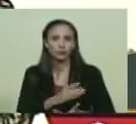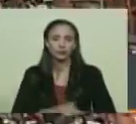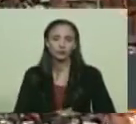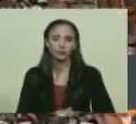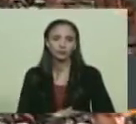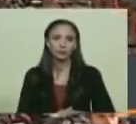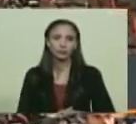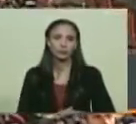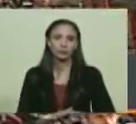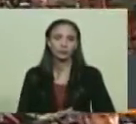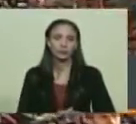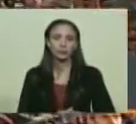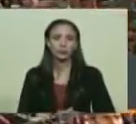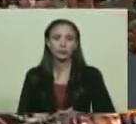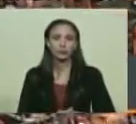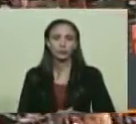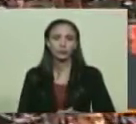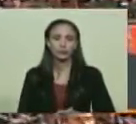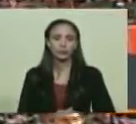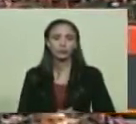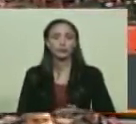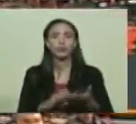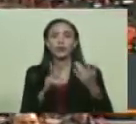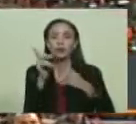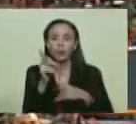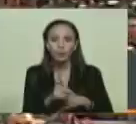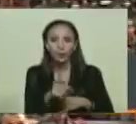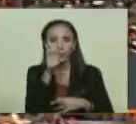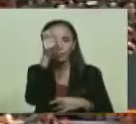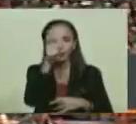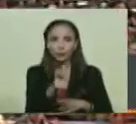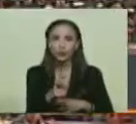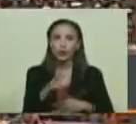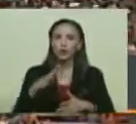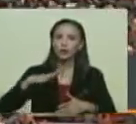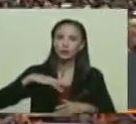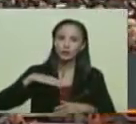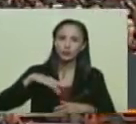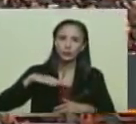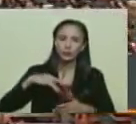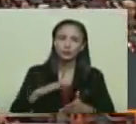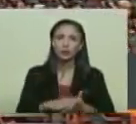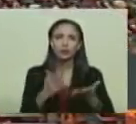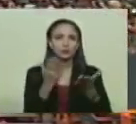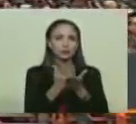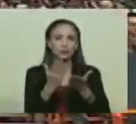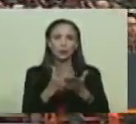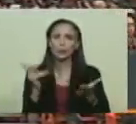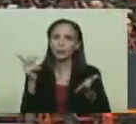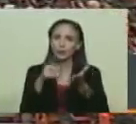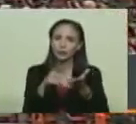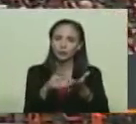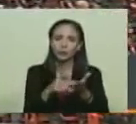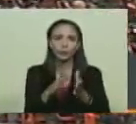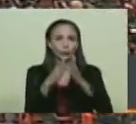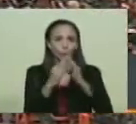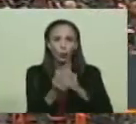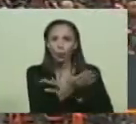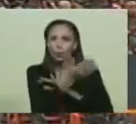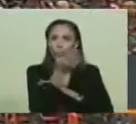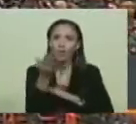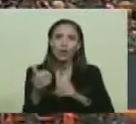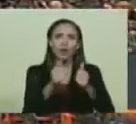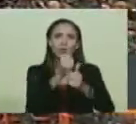comisario general Douglas Rico, del 6CPC presente y siempre consecuente. Todos